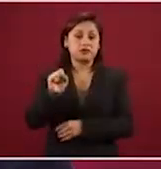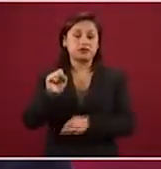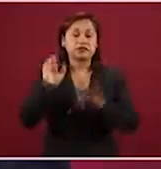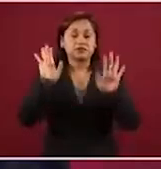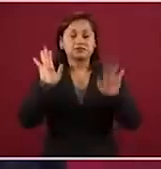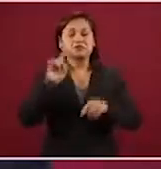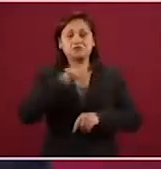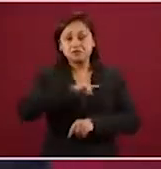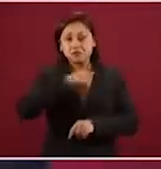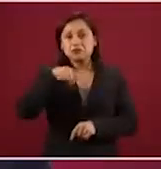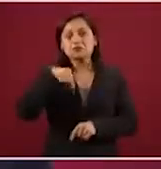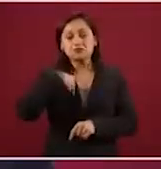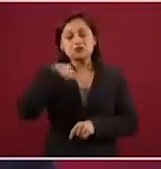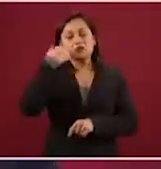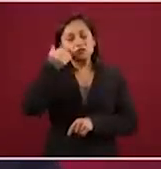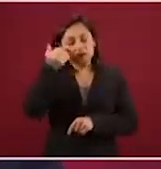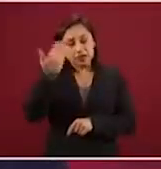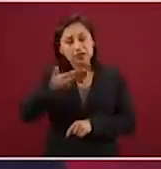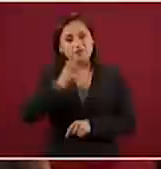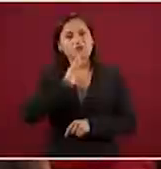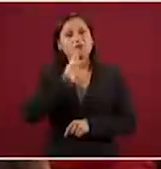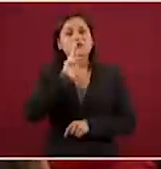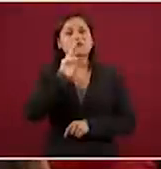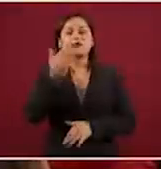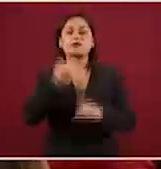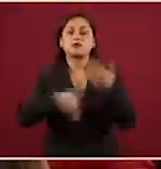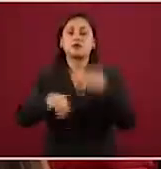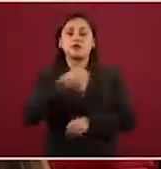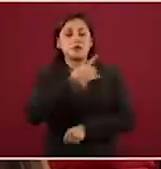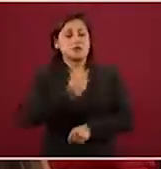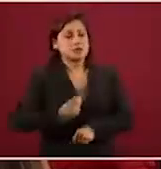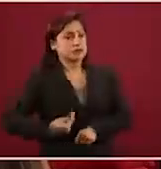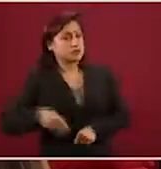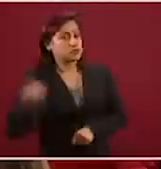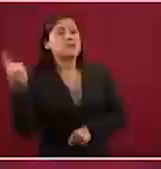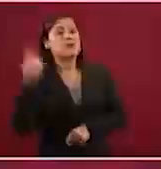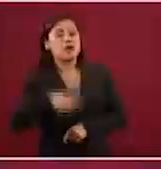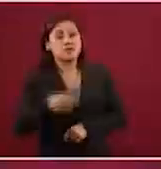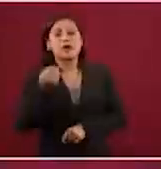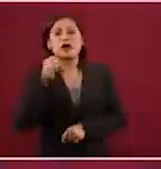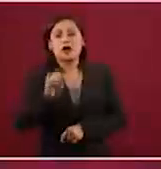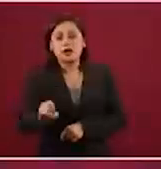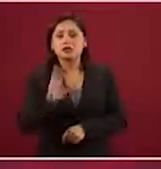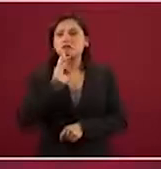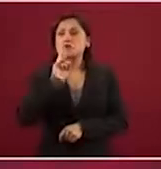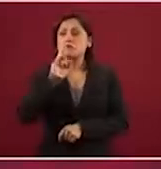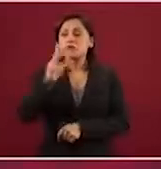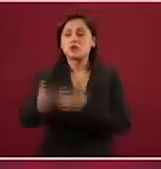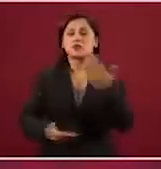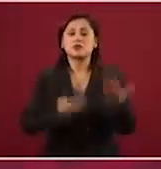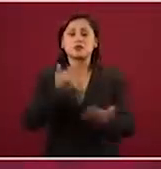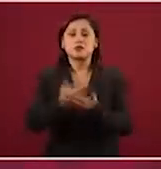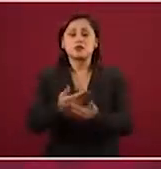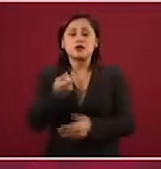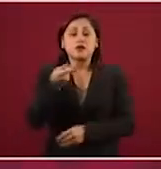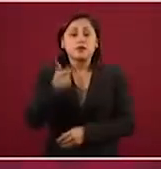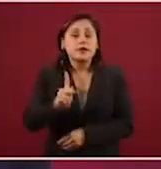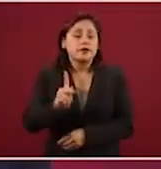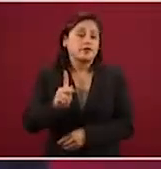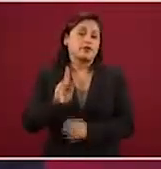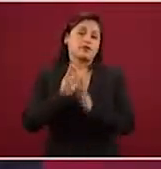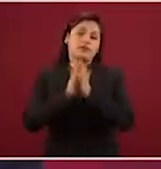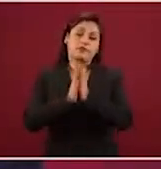el servicio de la instrucción también del presidente fortalecer y mejorar el servicio pero que nunca se ponga como pretexto para